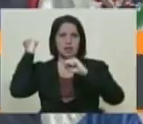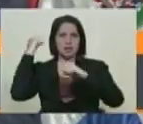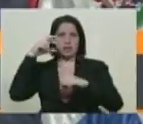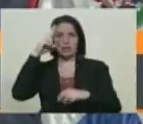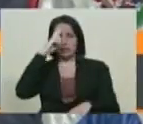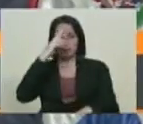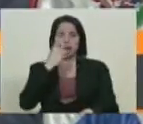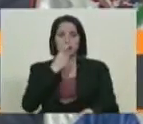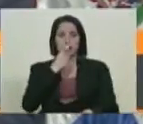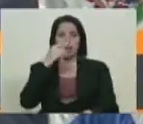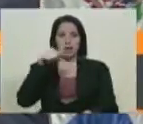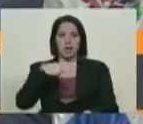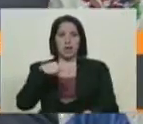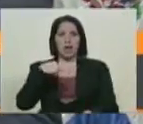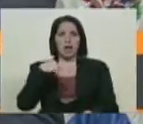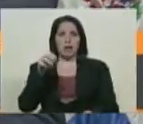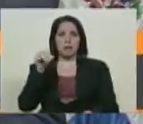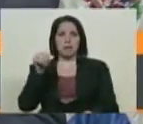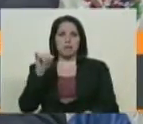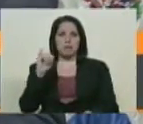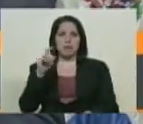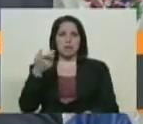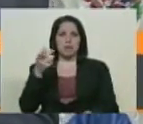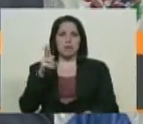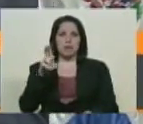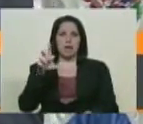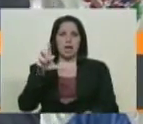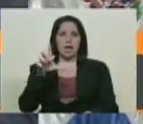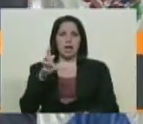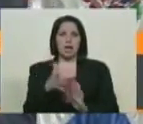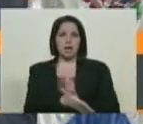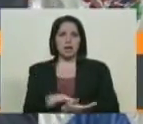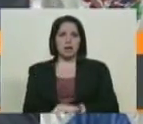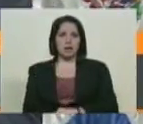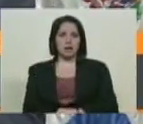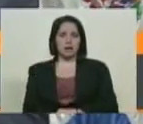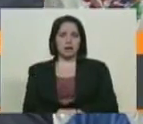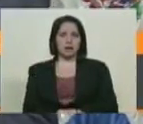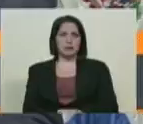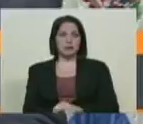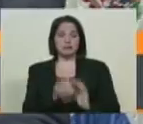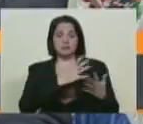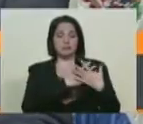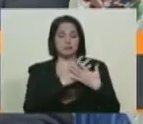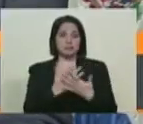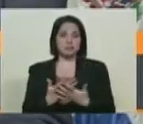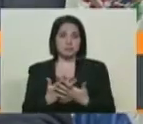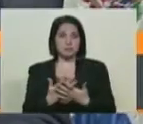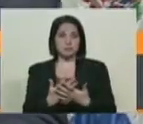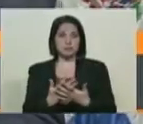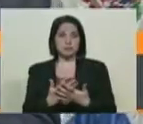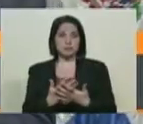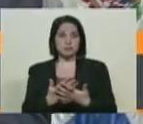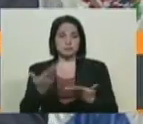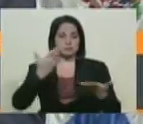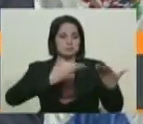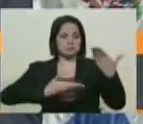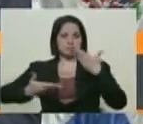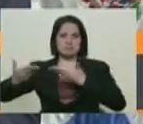Vargas, por la generosidad con que han venido